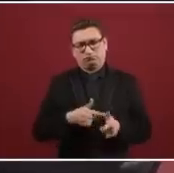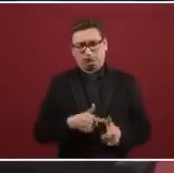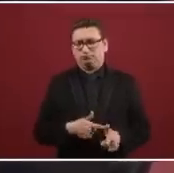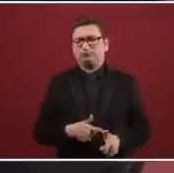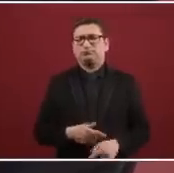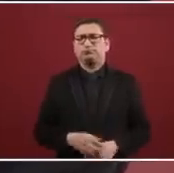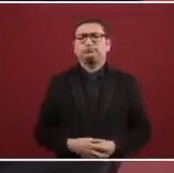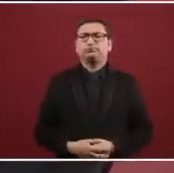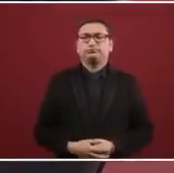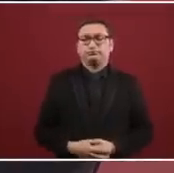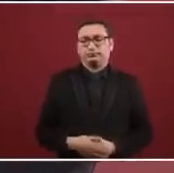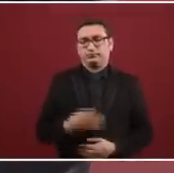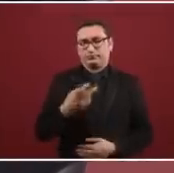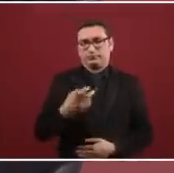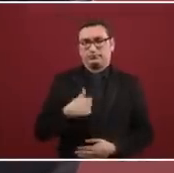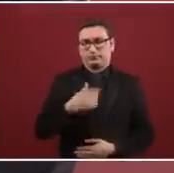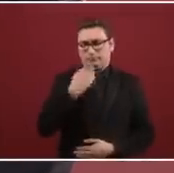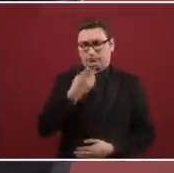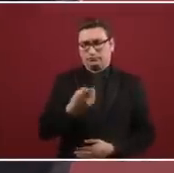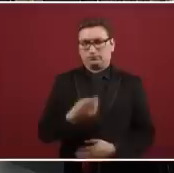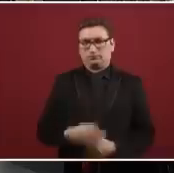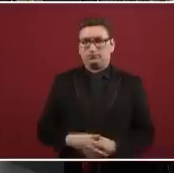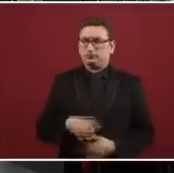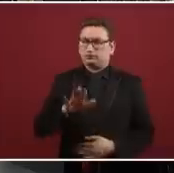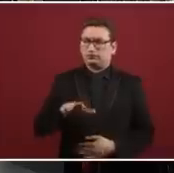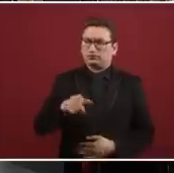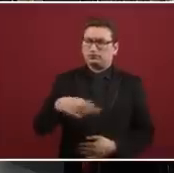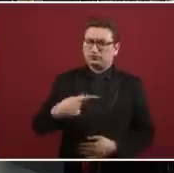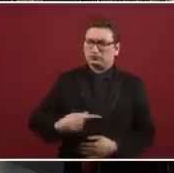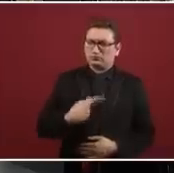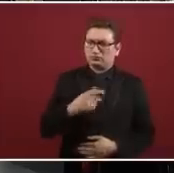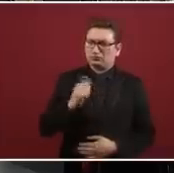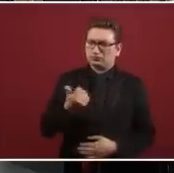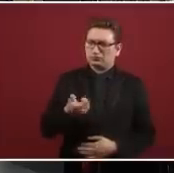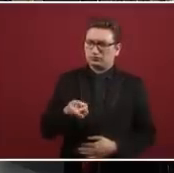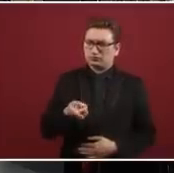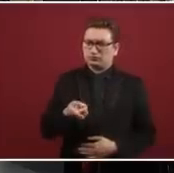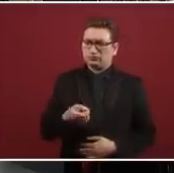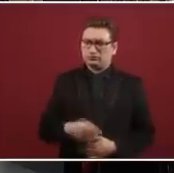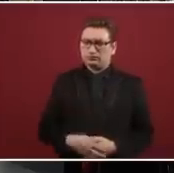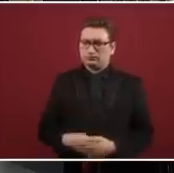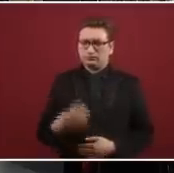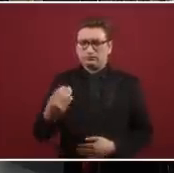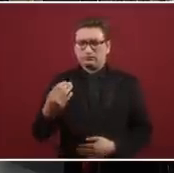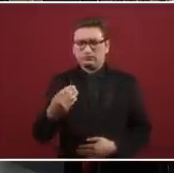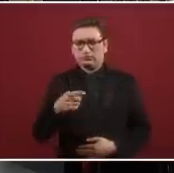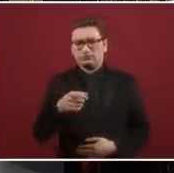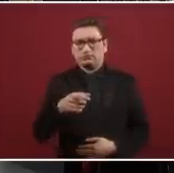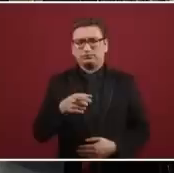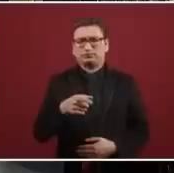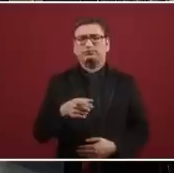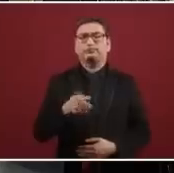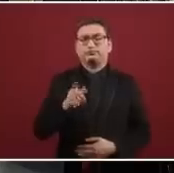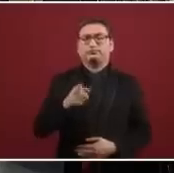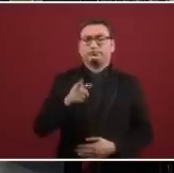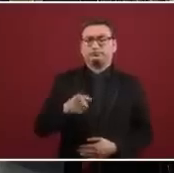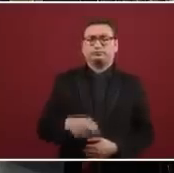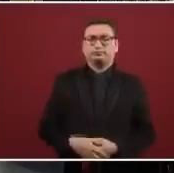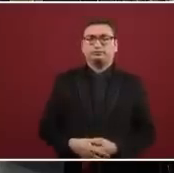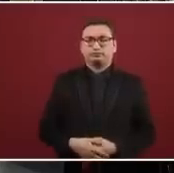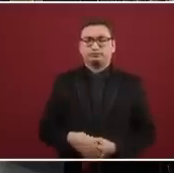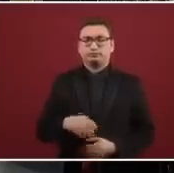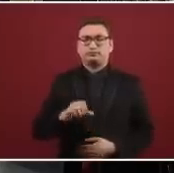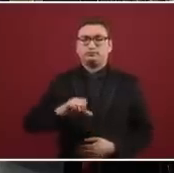Entonces, eso es lo que puedo comentar. ¿Preguntaste sobre otra cosa? Sobre los 22 compromisos. Miren, hoy